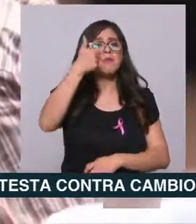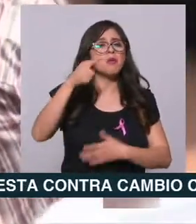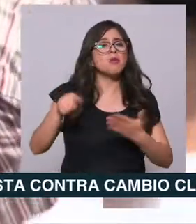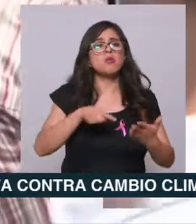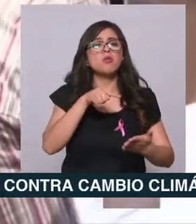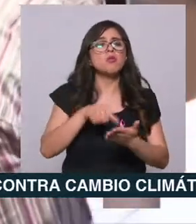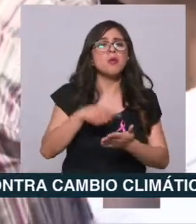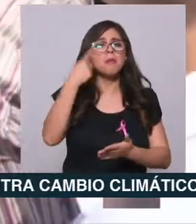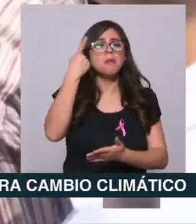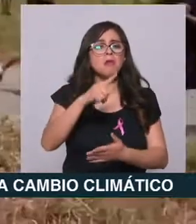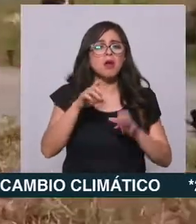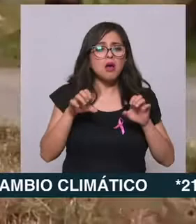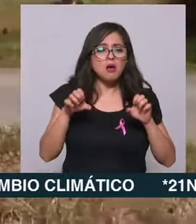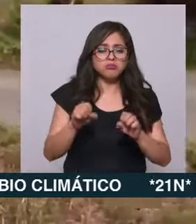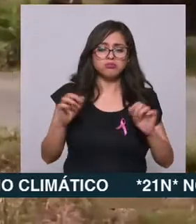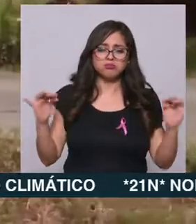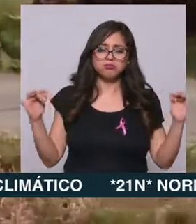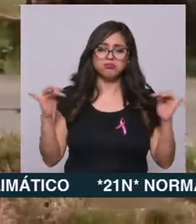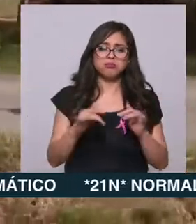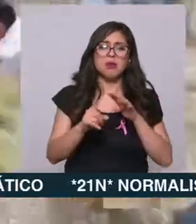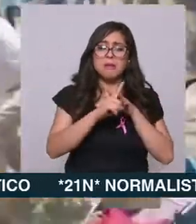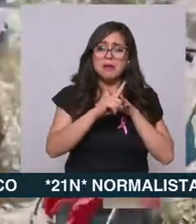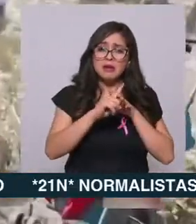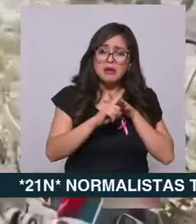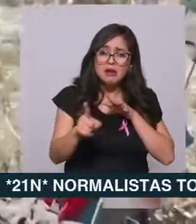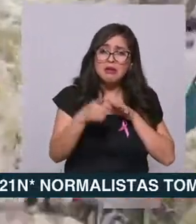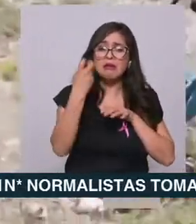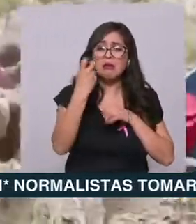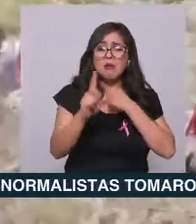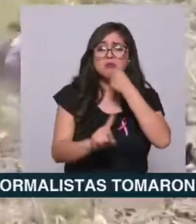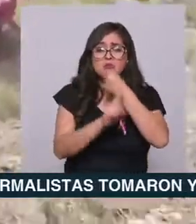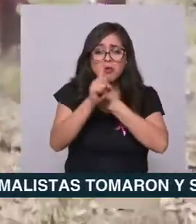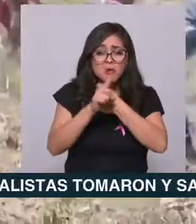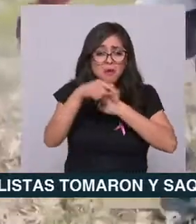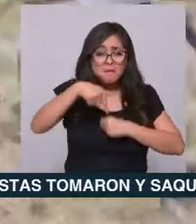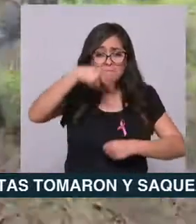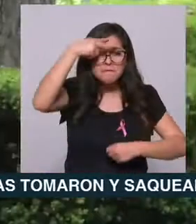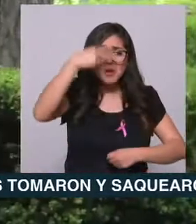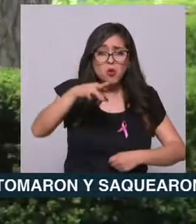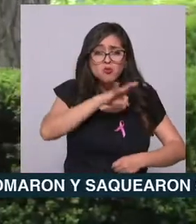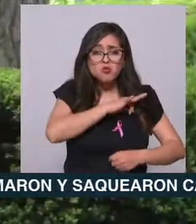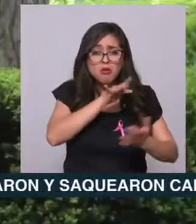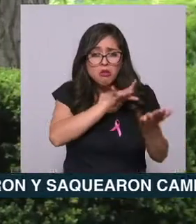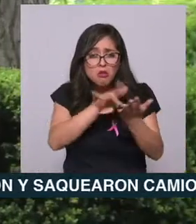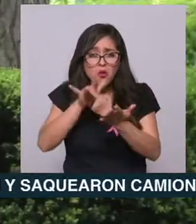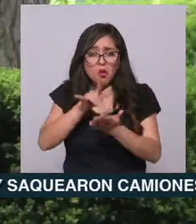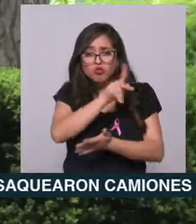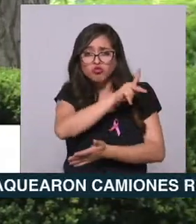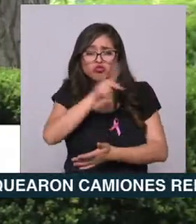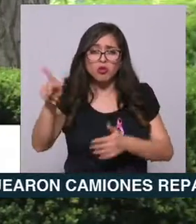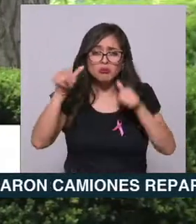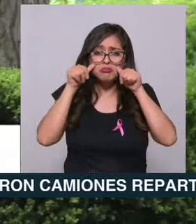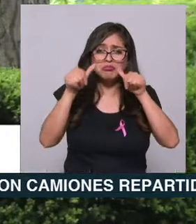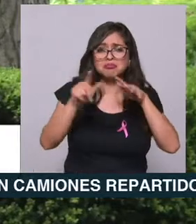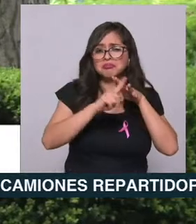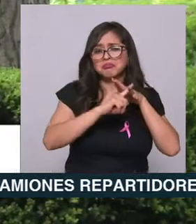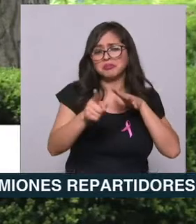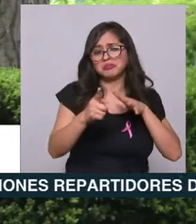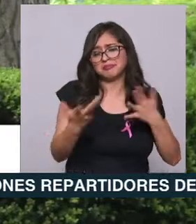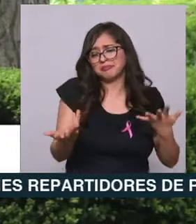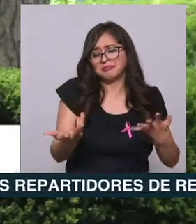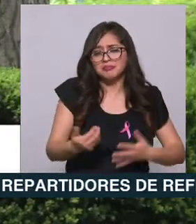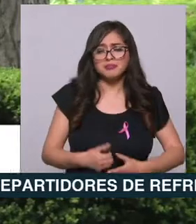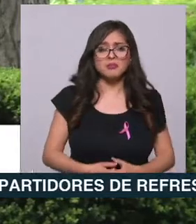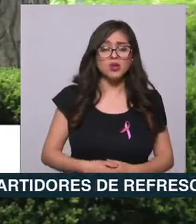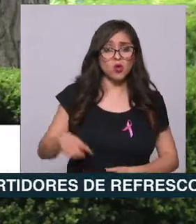lugares como receptor de migrantes, un problema para el cual el país no parece estar listo para afrontar. El gobierno mexicano no tiene la capacidad y